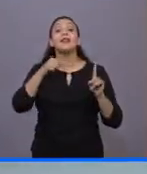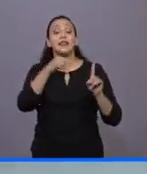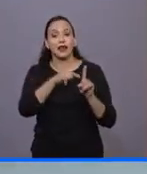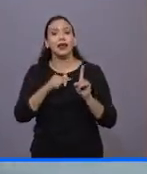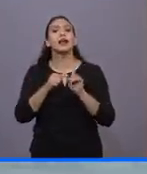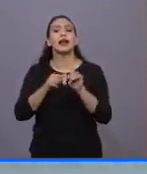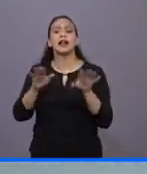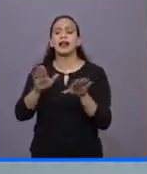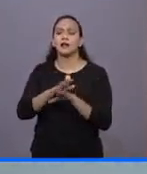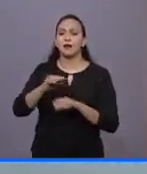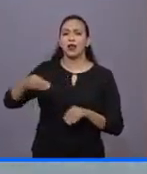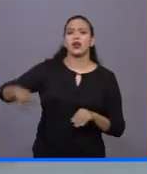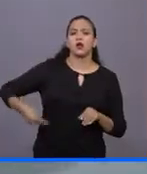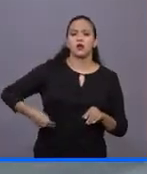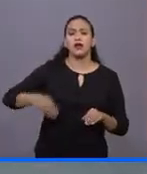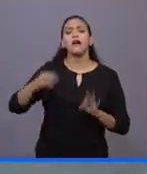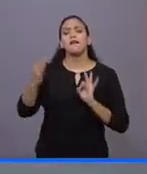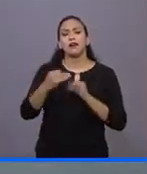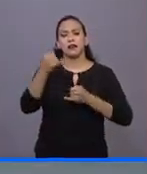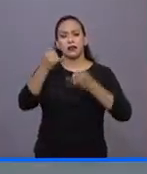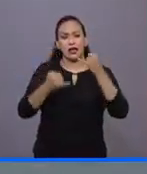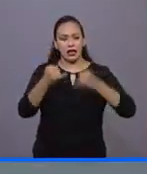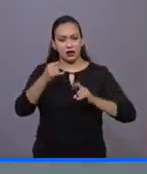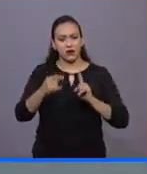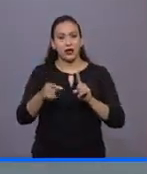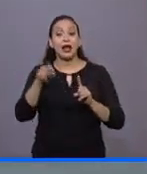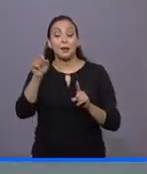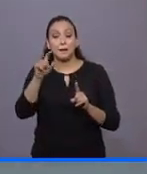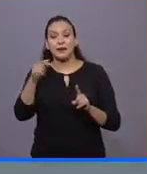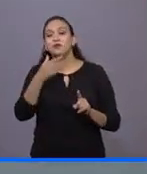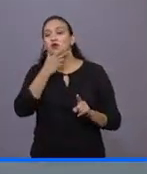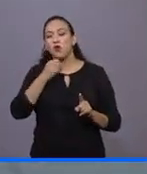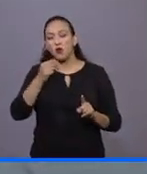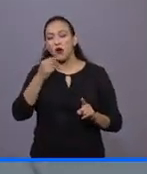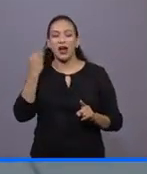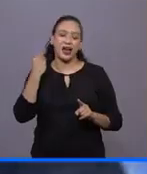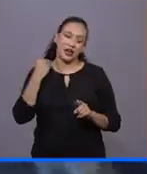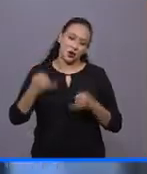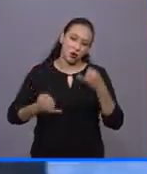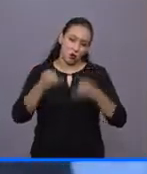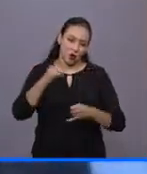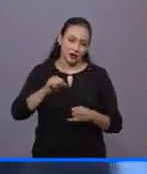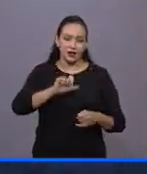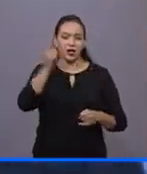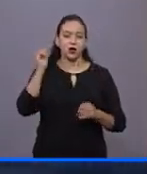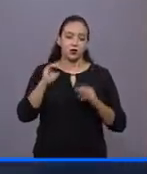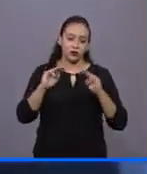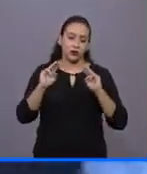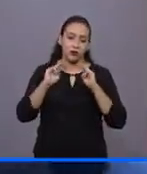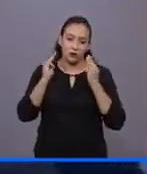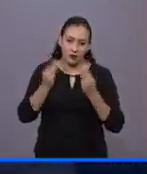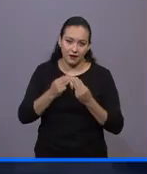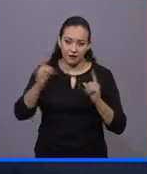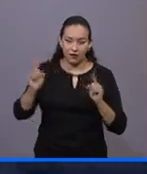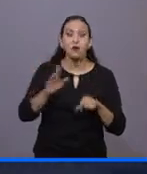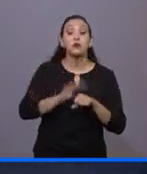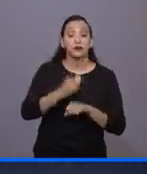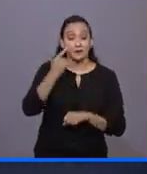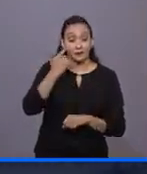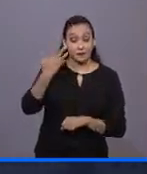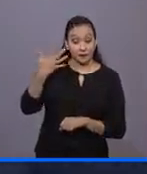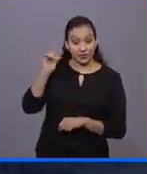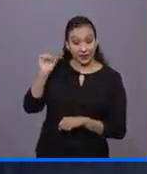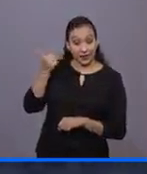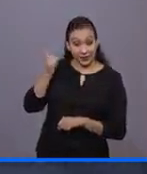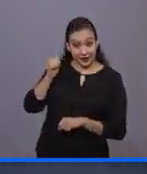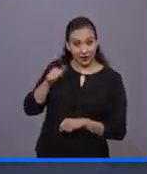el juez Brian Cogan, el mismo que llevó el caso de Joaquín N. Esta decisión se da después de que el pasado 5 de